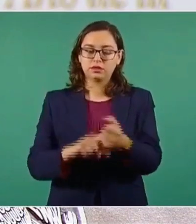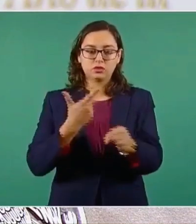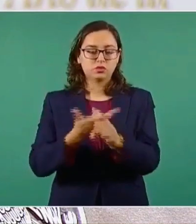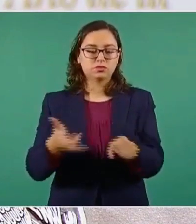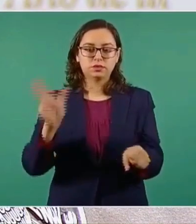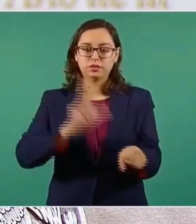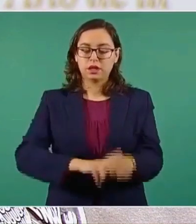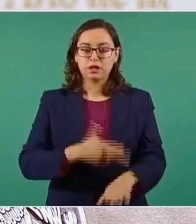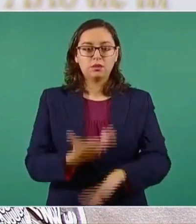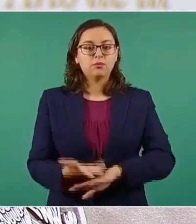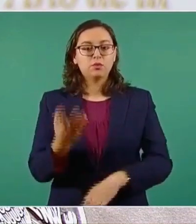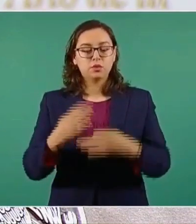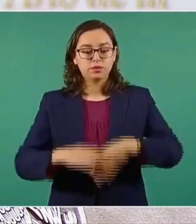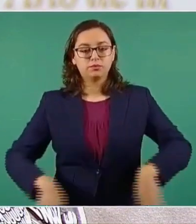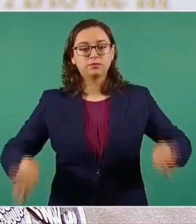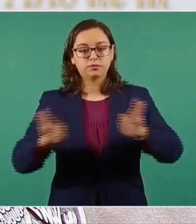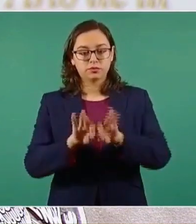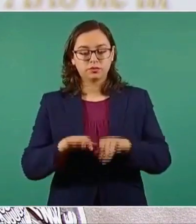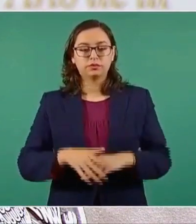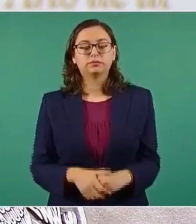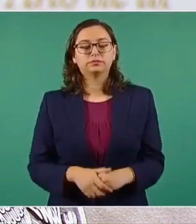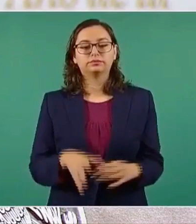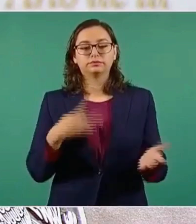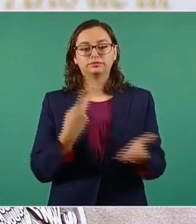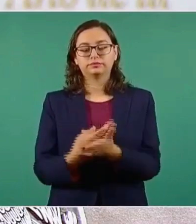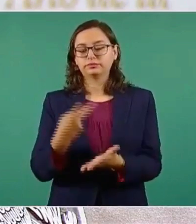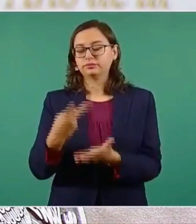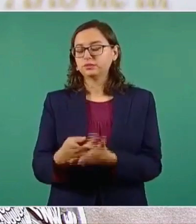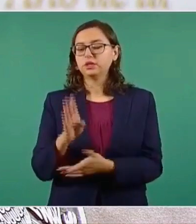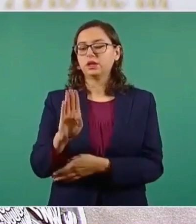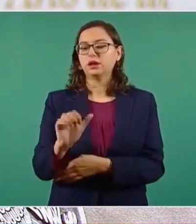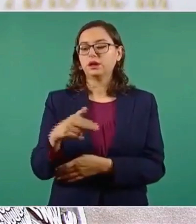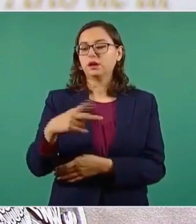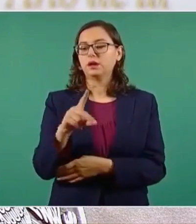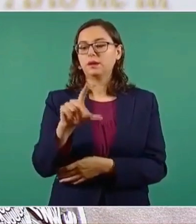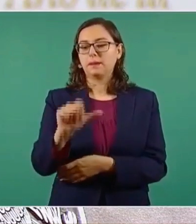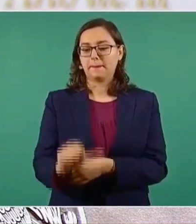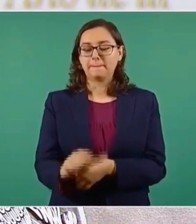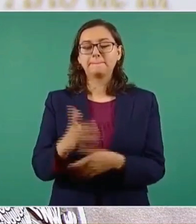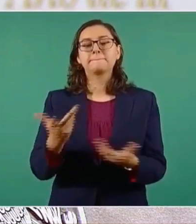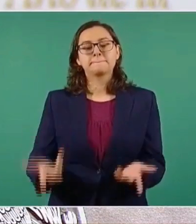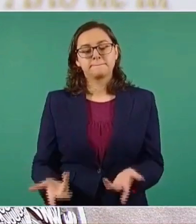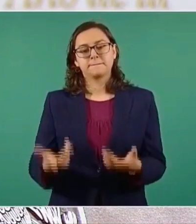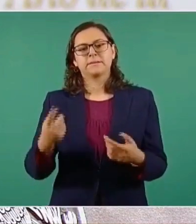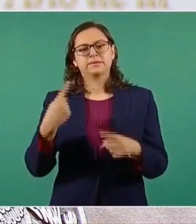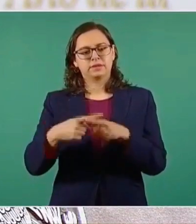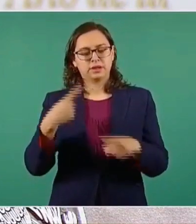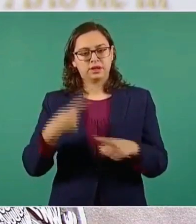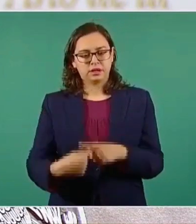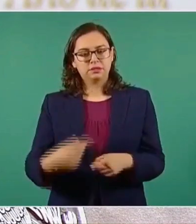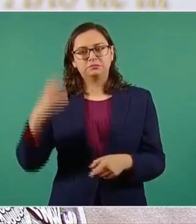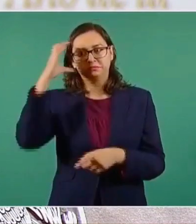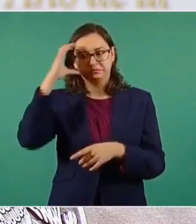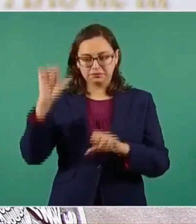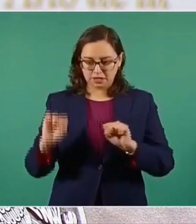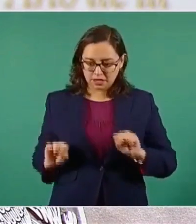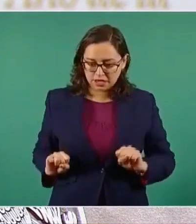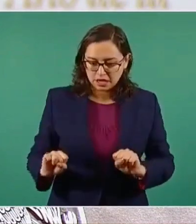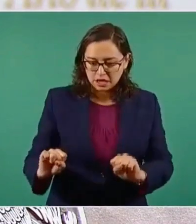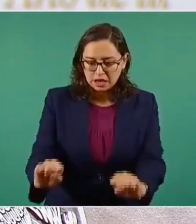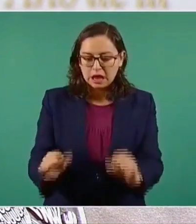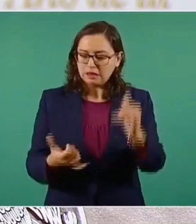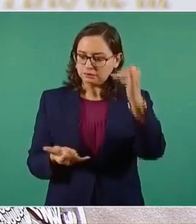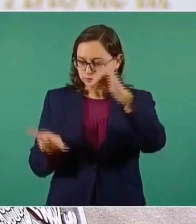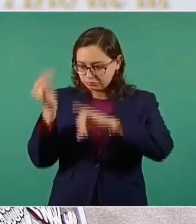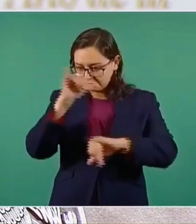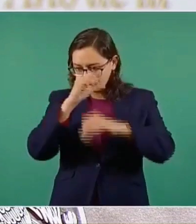que realizan. El grado banda lo obtuvieron también camilleros, laboratoristas, nutriólogos,